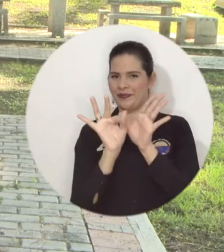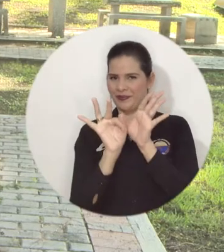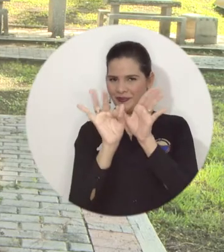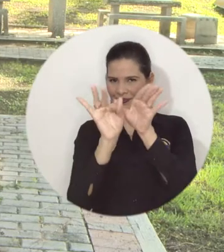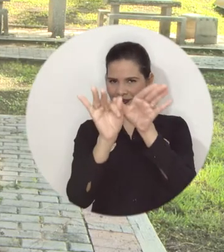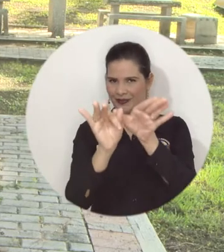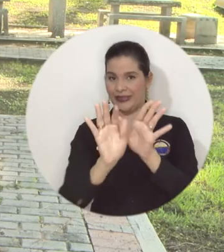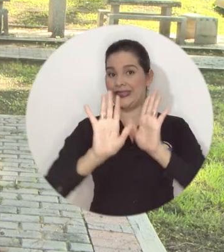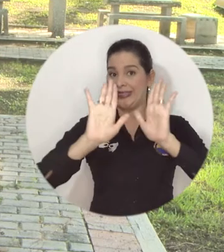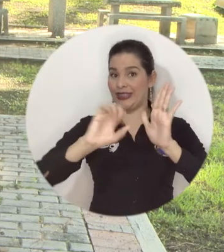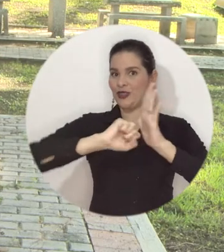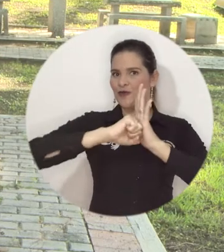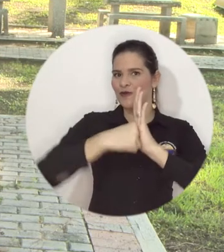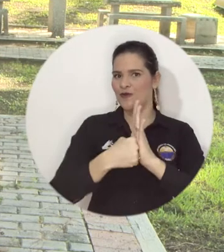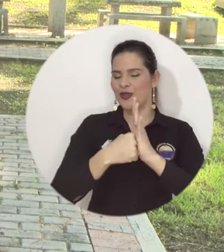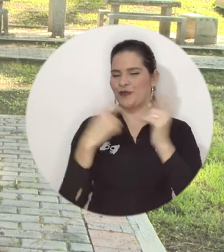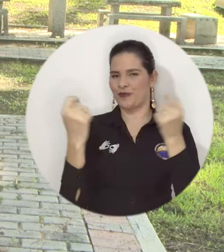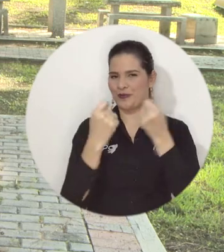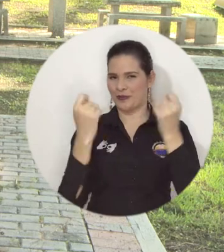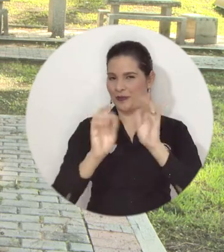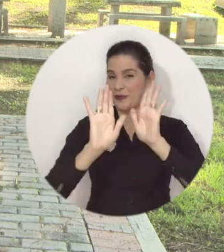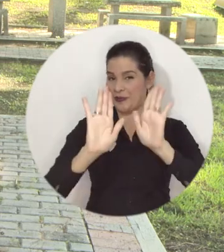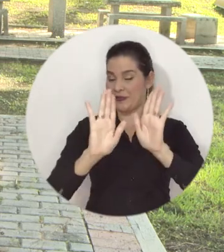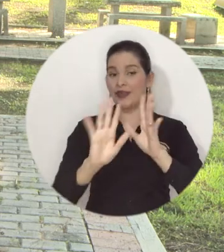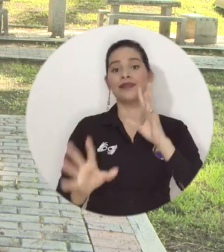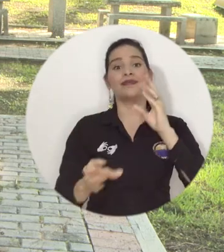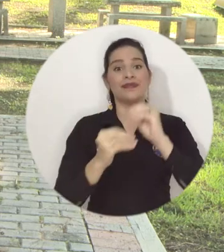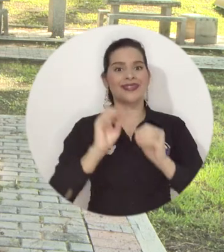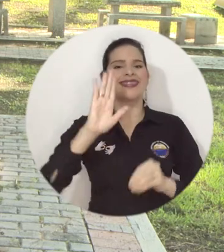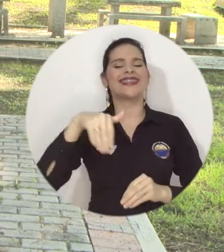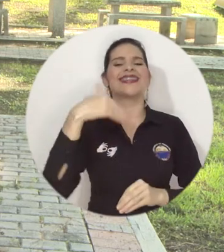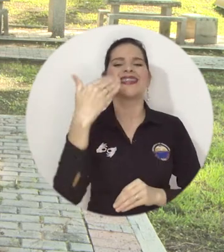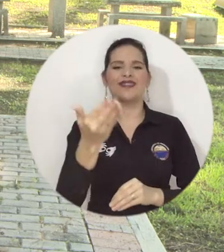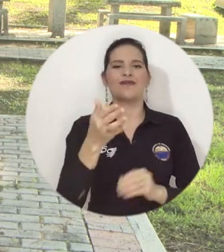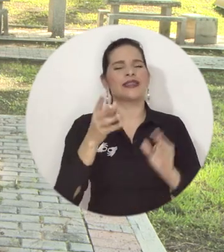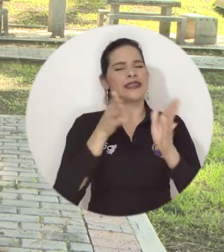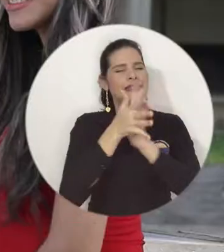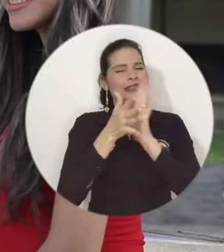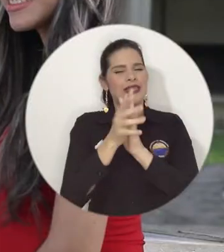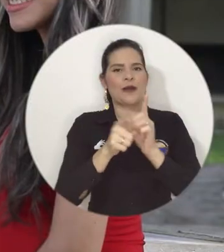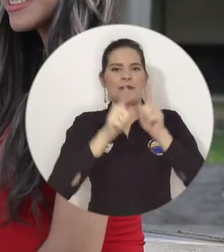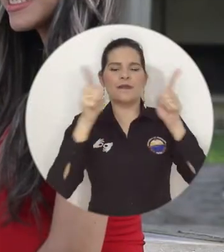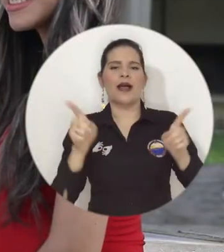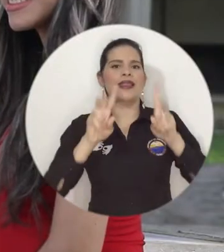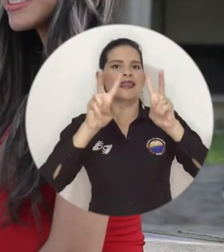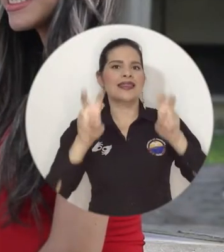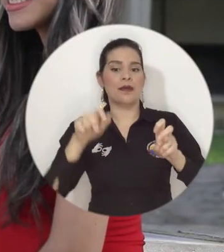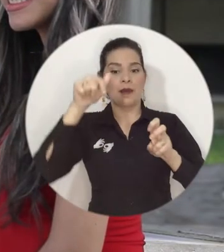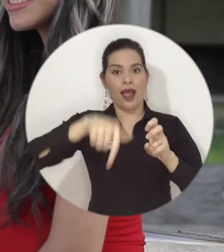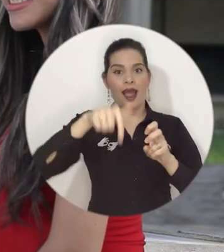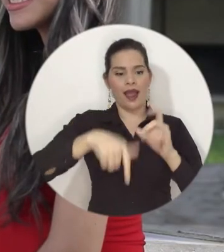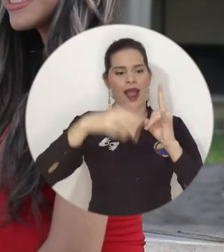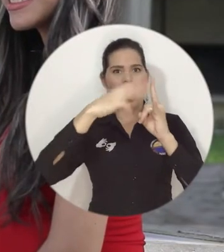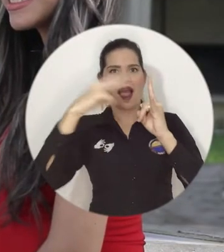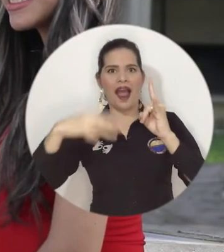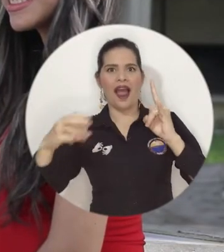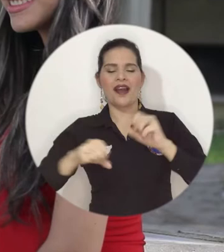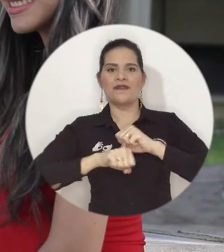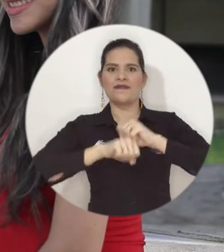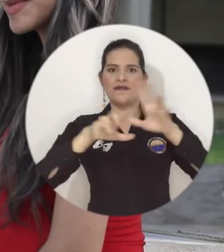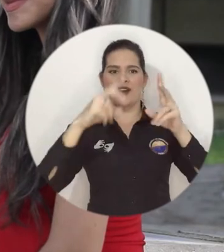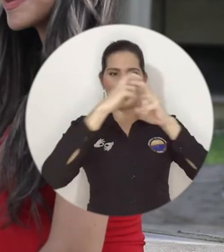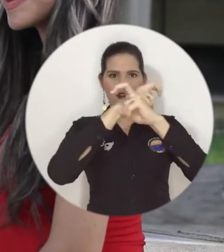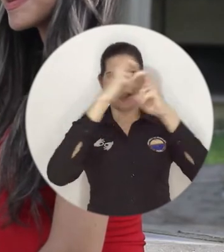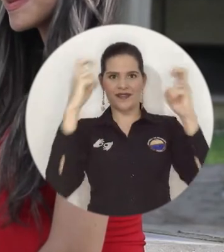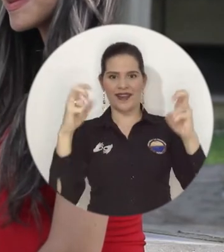Estamos en el Campus TV. Vamos a una breve pausa institucional y en instantes conoceremos información sobre la participación de la editorial